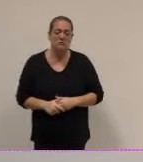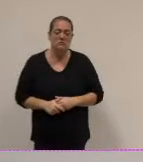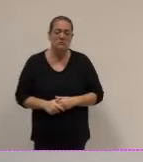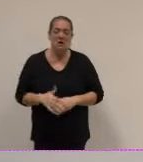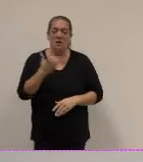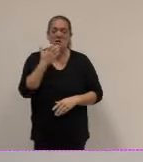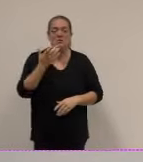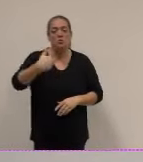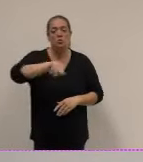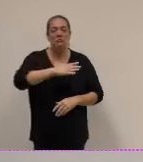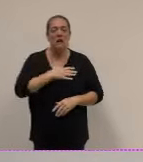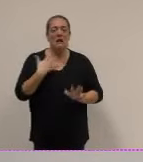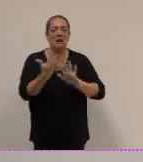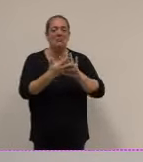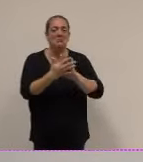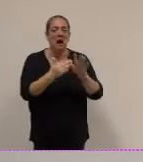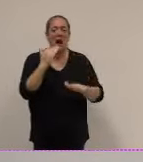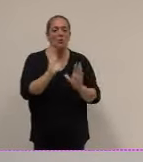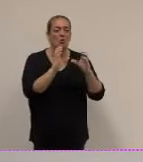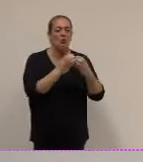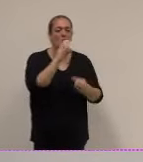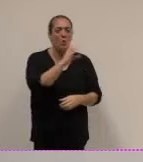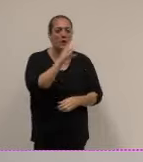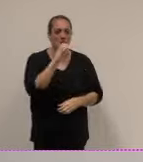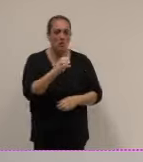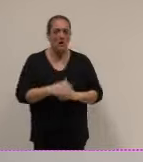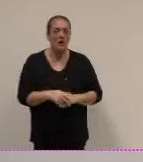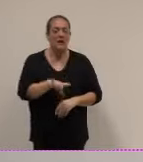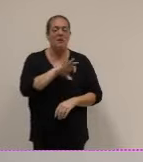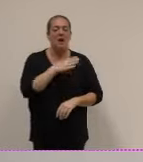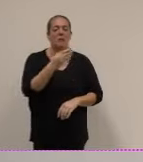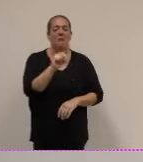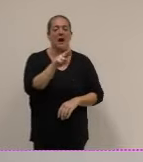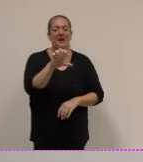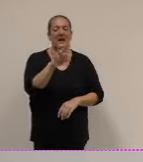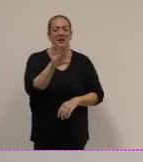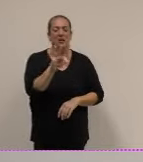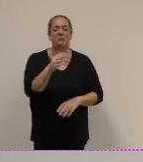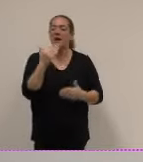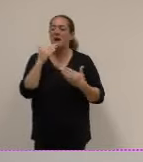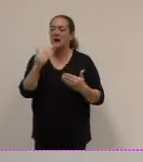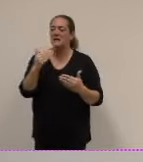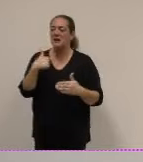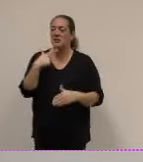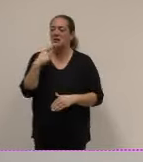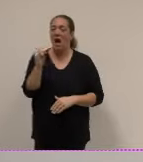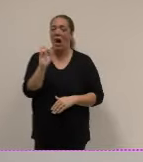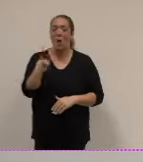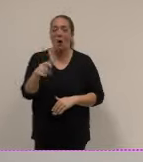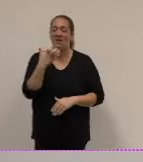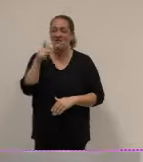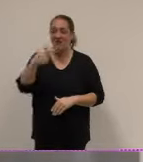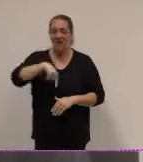quieren hacer alguna intervención desde el Grupo de Coalición Canaria. Señora Barreto. Gracias. Yo le decía a Juan que si quería decir él algo